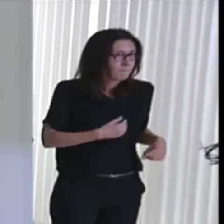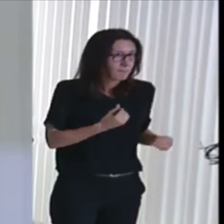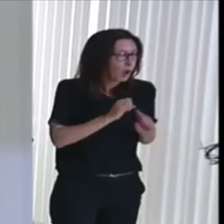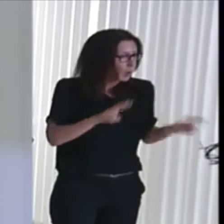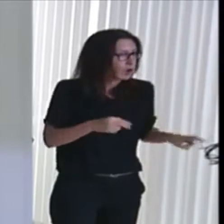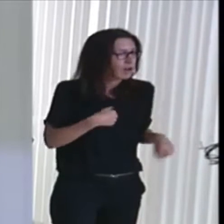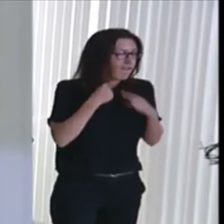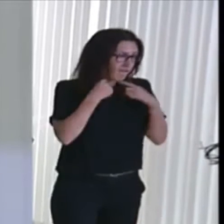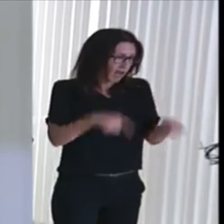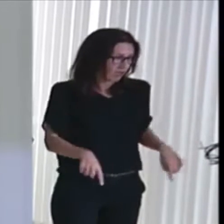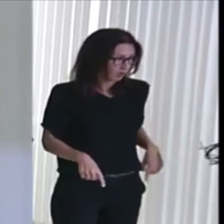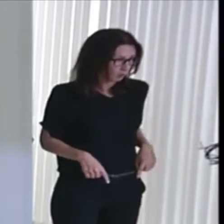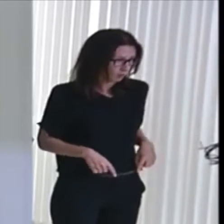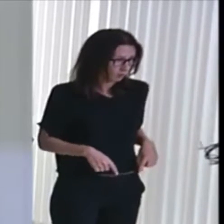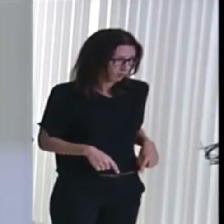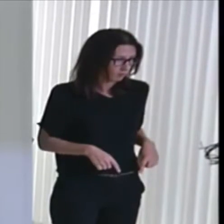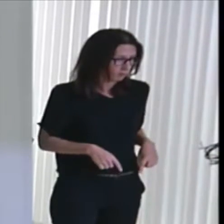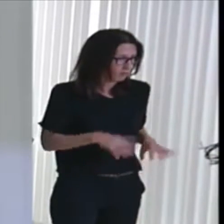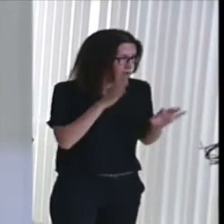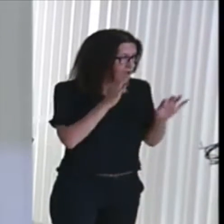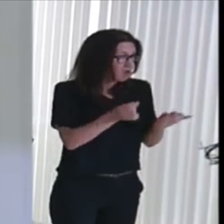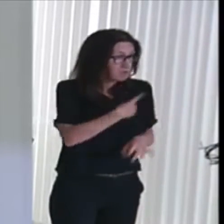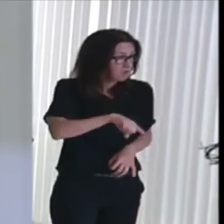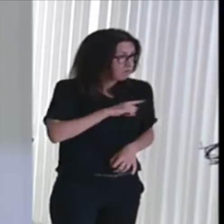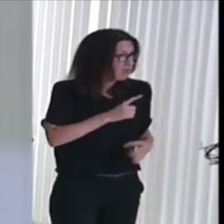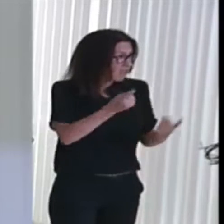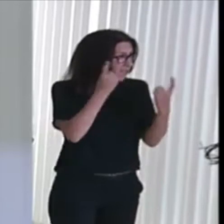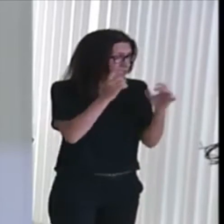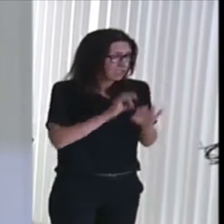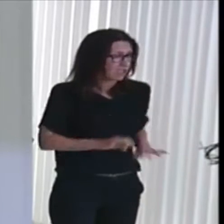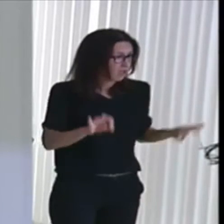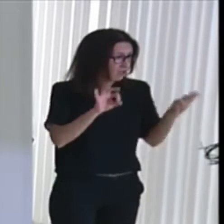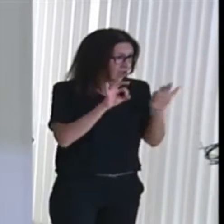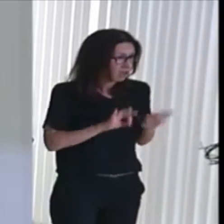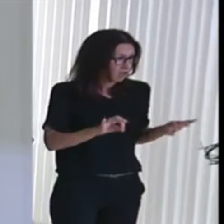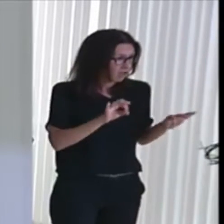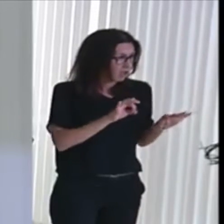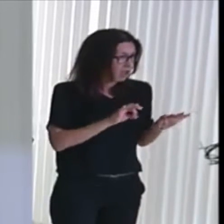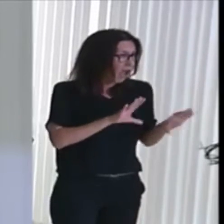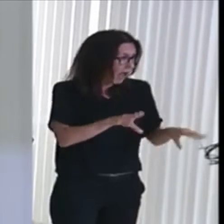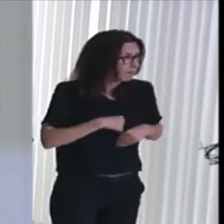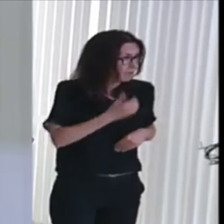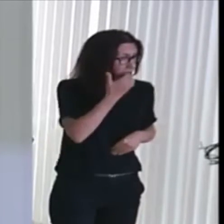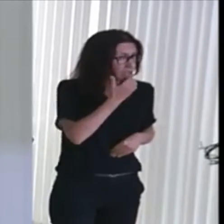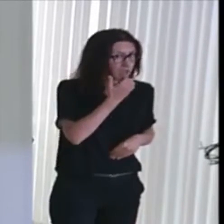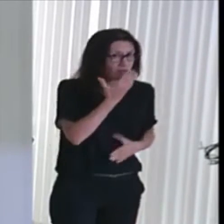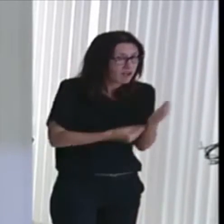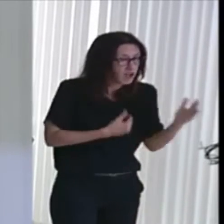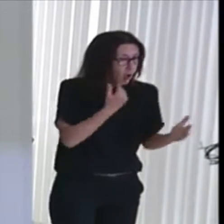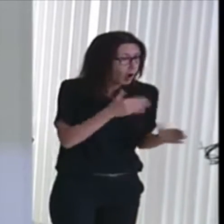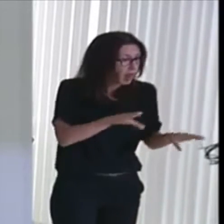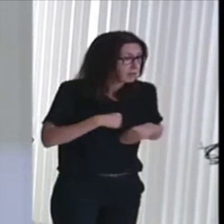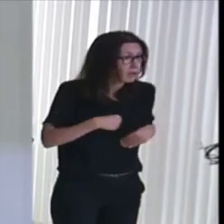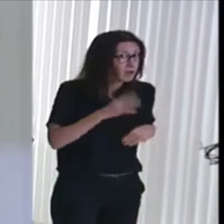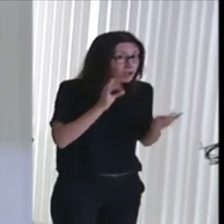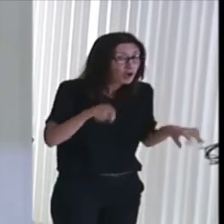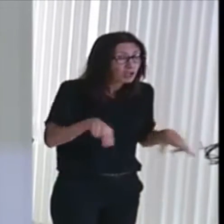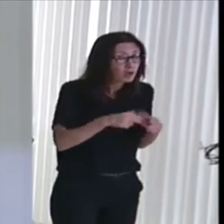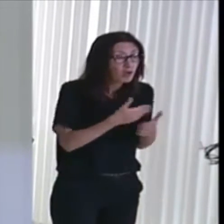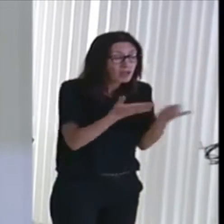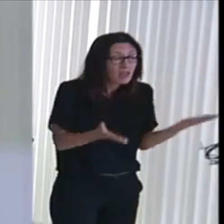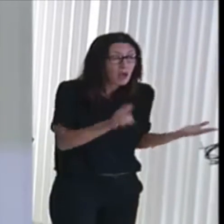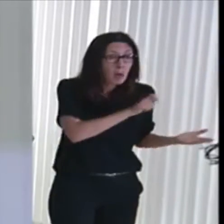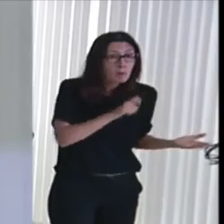que yo creo que no nos enseñan a equivocarnos. Estamos en una sociedad que premia a